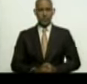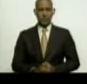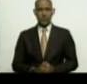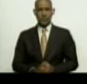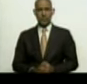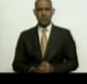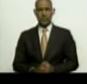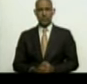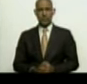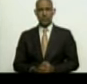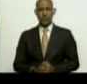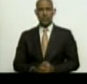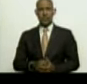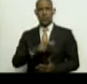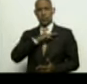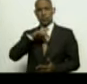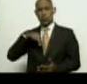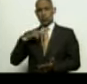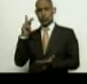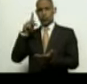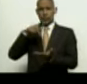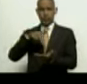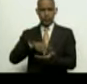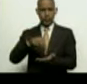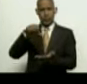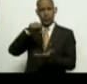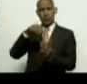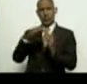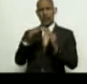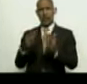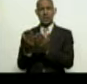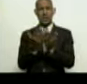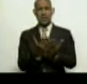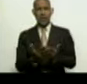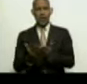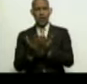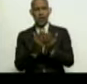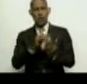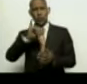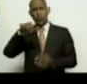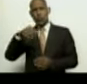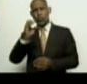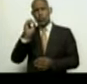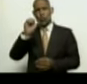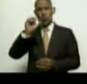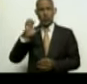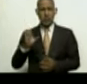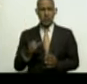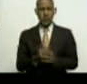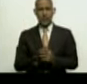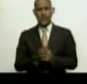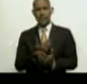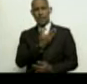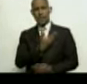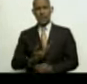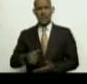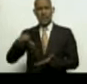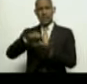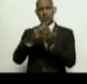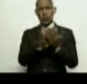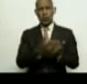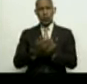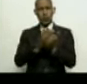Así es, nos encontramos en la Casa de Estudio Nuestra América José Martín con el presidente del Centro de Estudios Simón Bolívar, Alejandro López, para